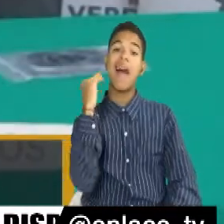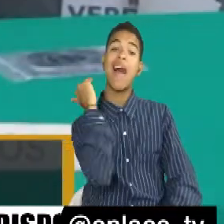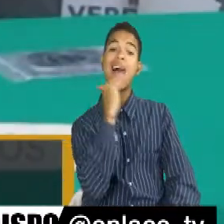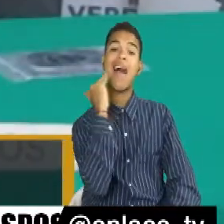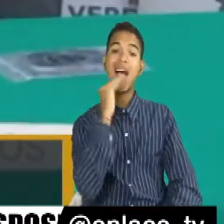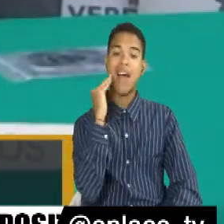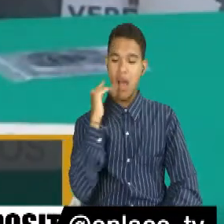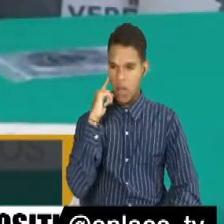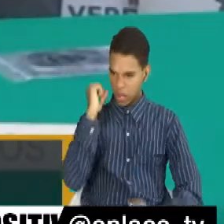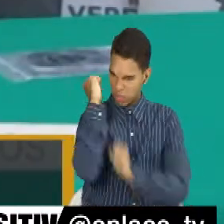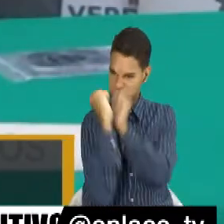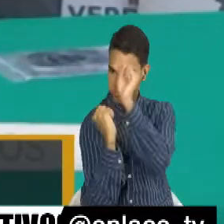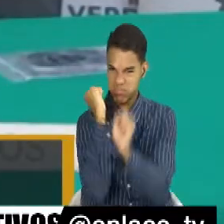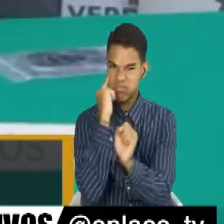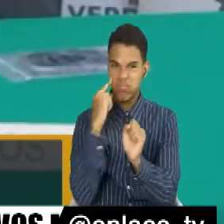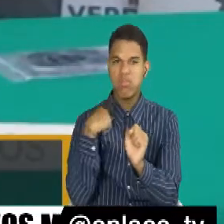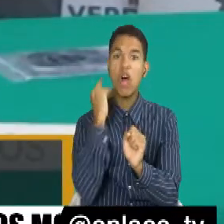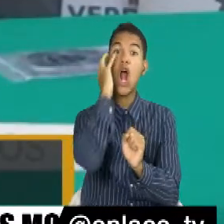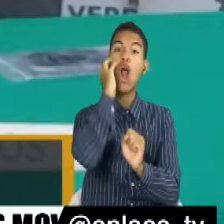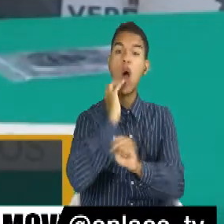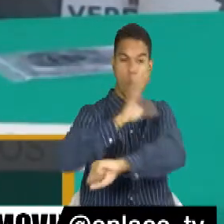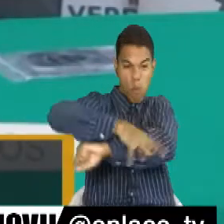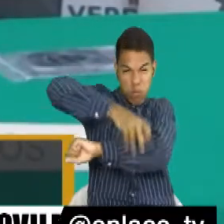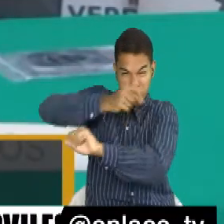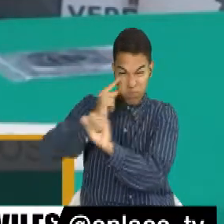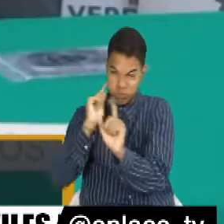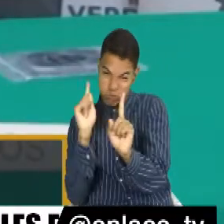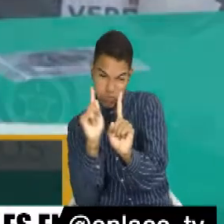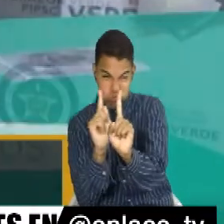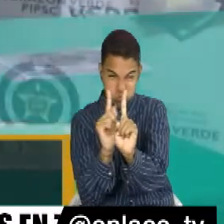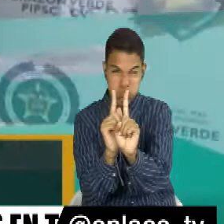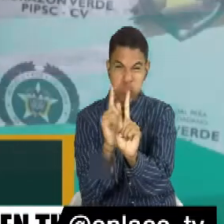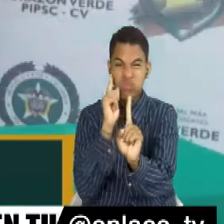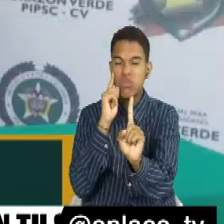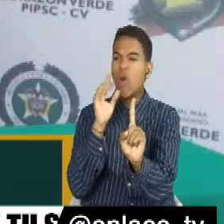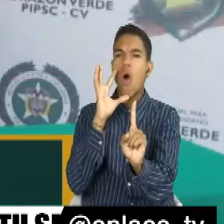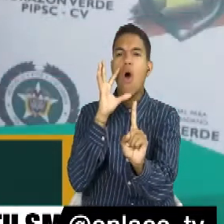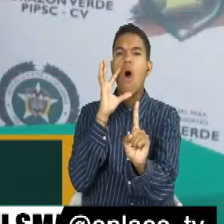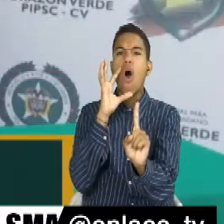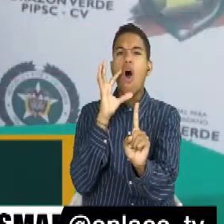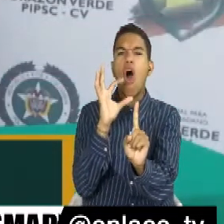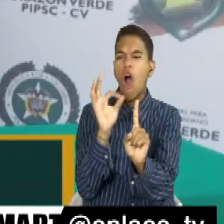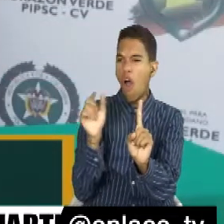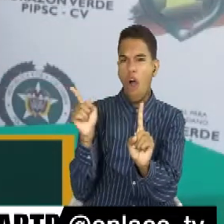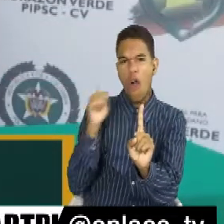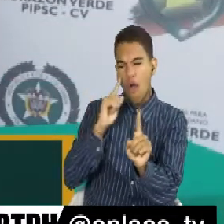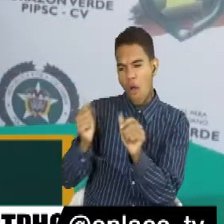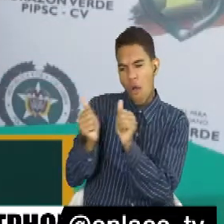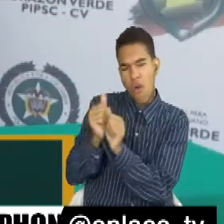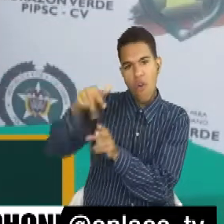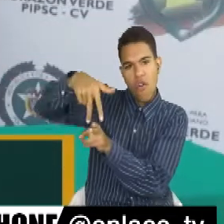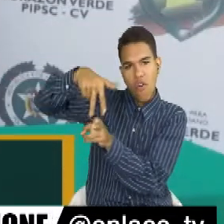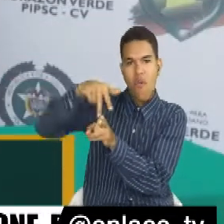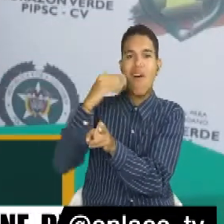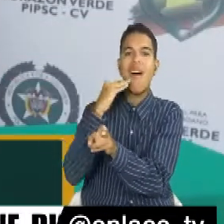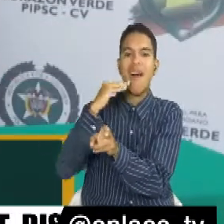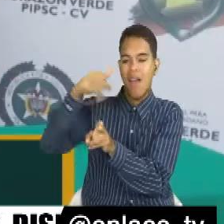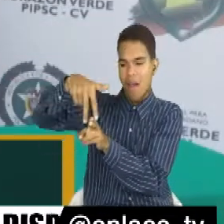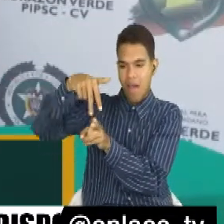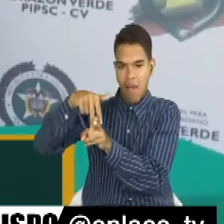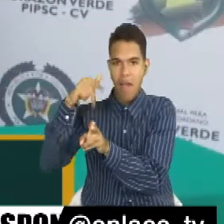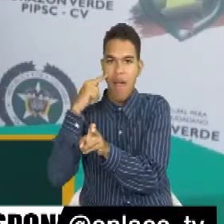el barrio Las Ferias. El sospechoso se movilizaba con una menor de edad en una motocicleta en el momento de la